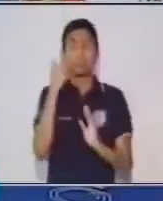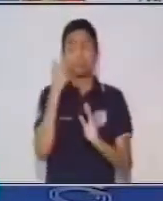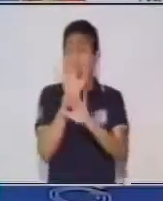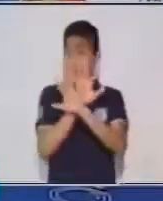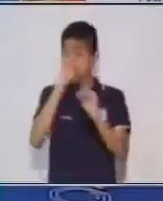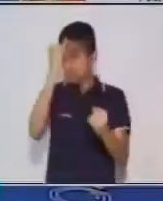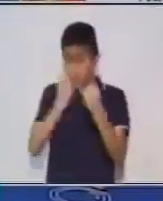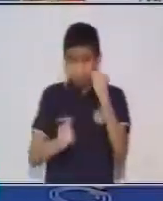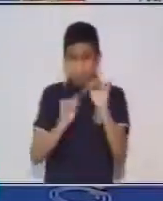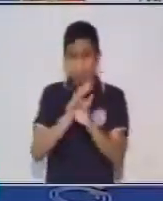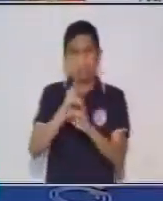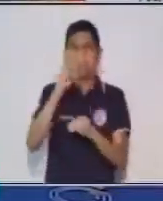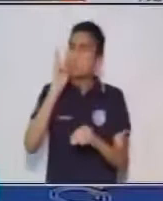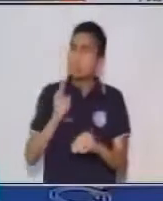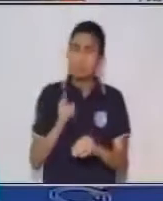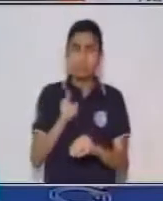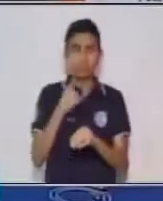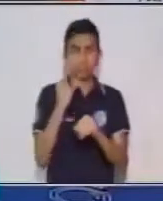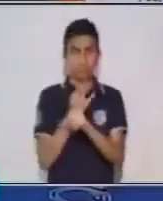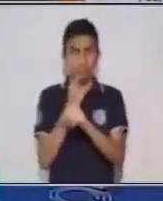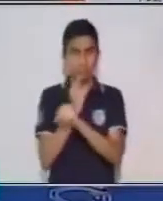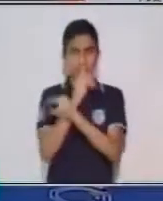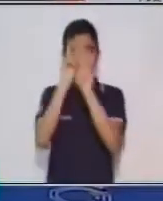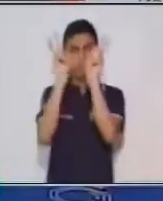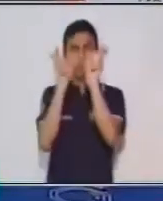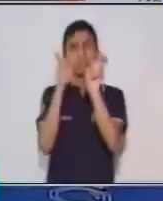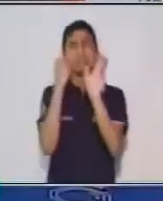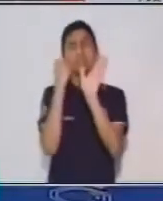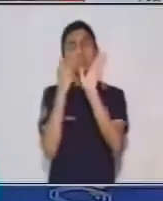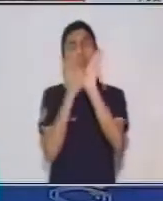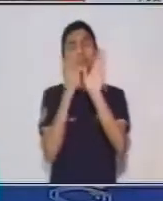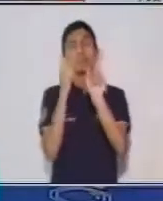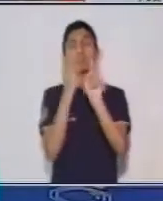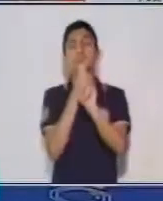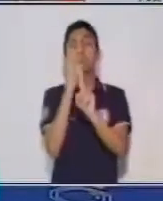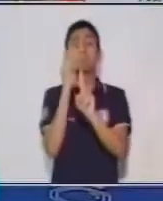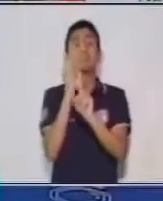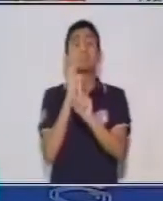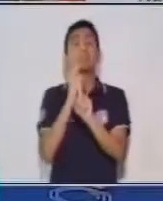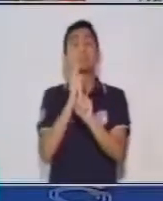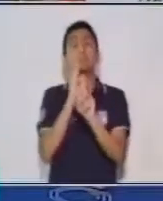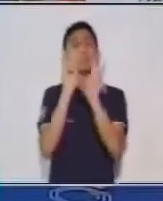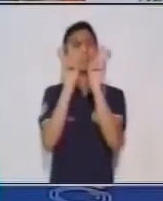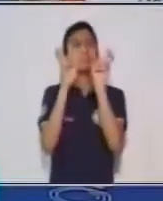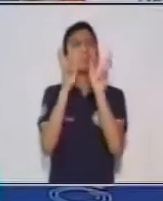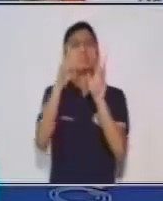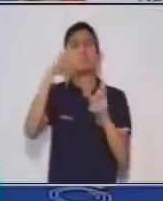luego siempre vamos a utilizar un verbo en participio.